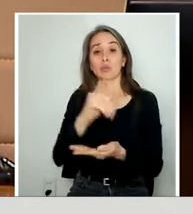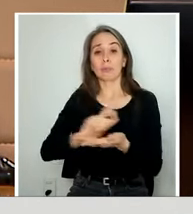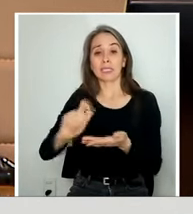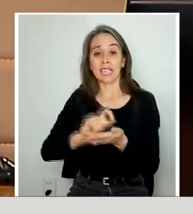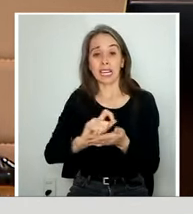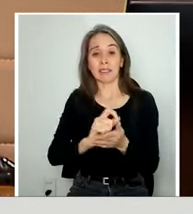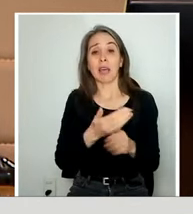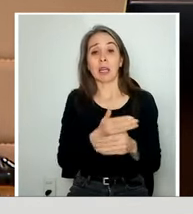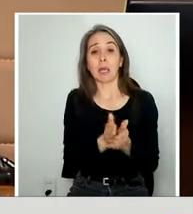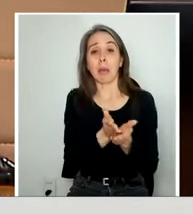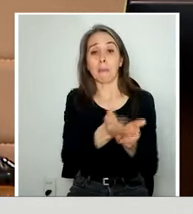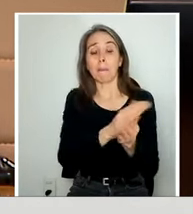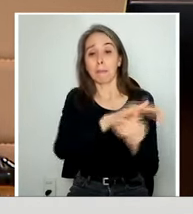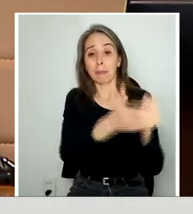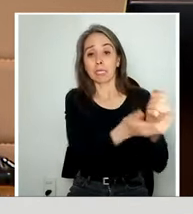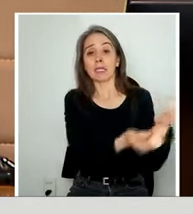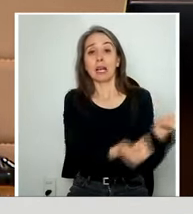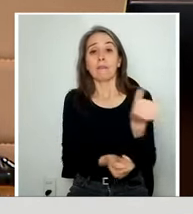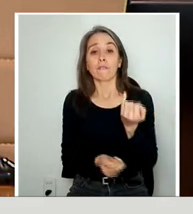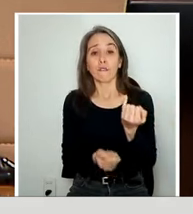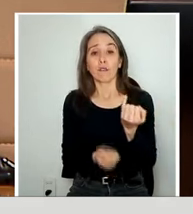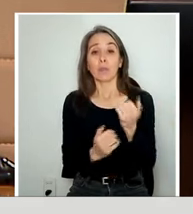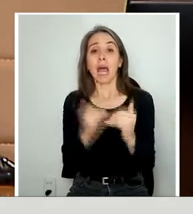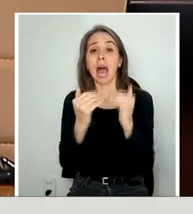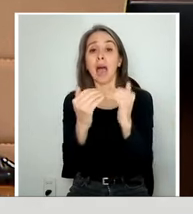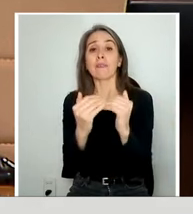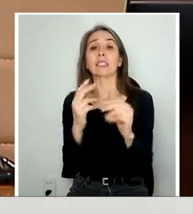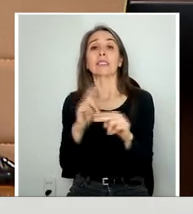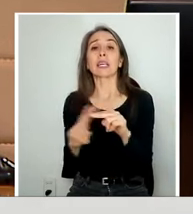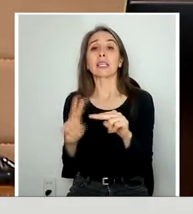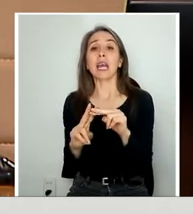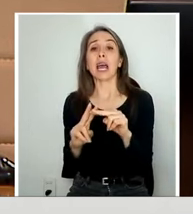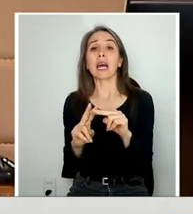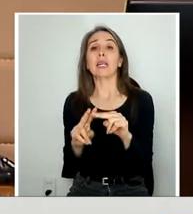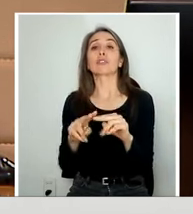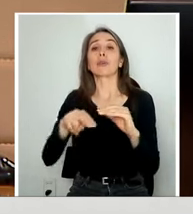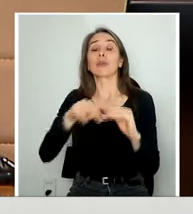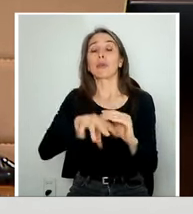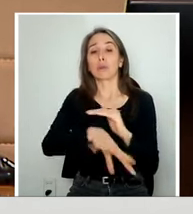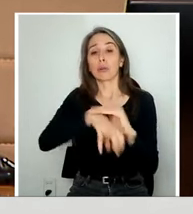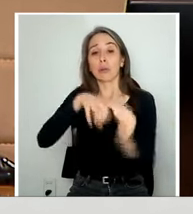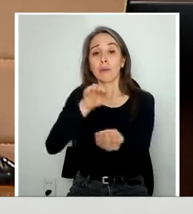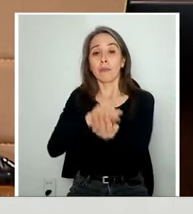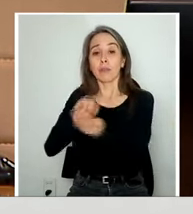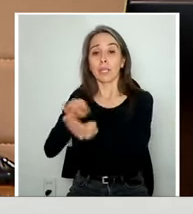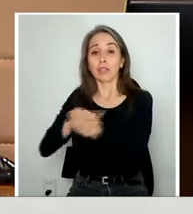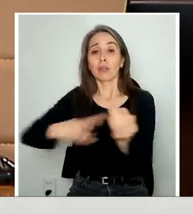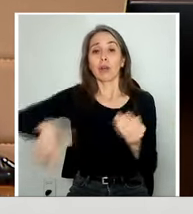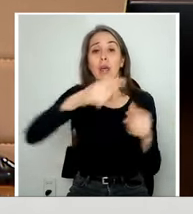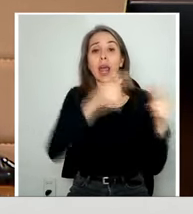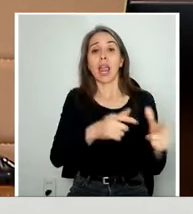nos informen de los avances de las acciones comprometidas con la pesca ventónica de la región de los lagos y que se pronuncian también